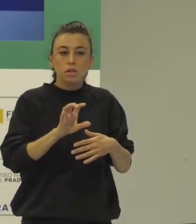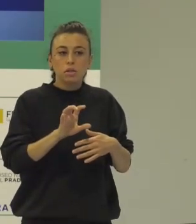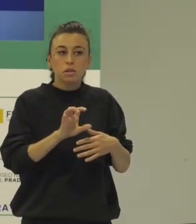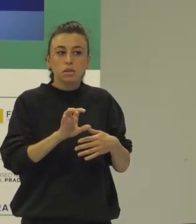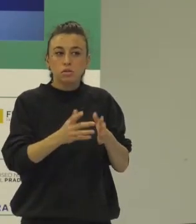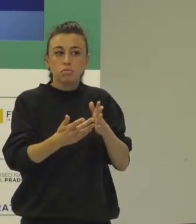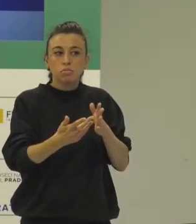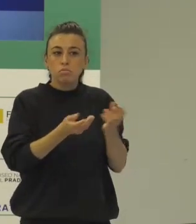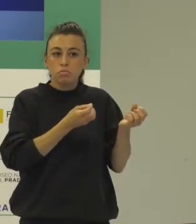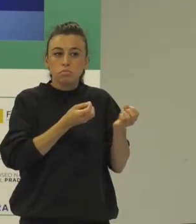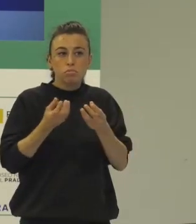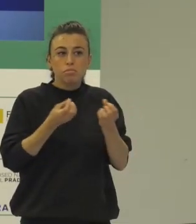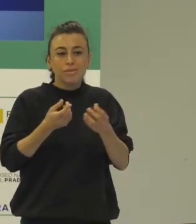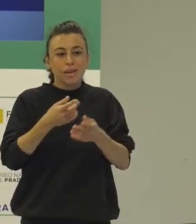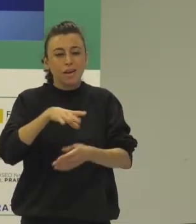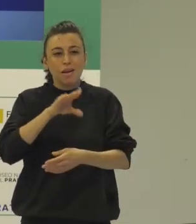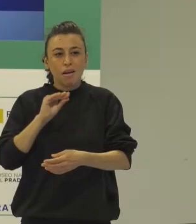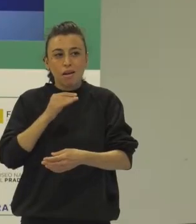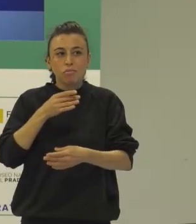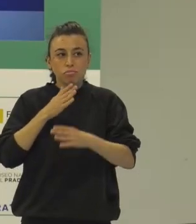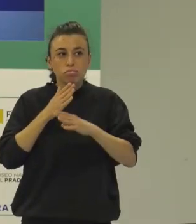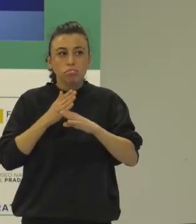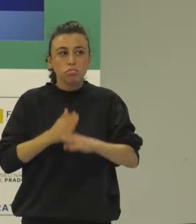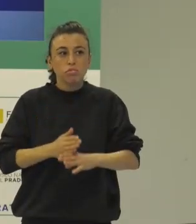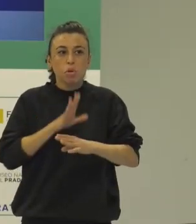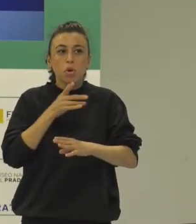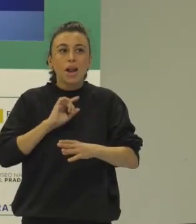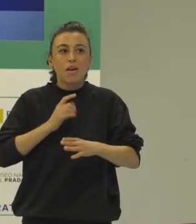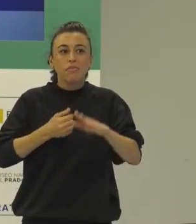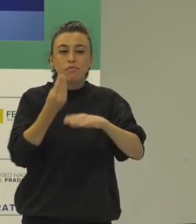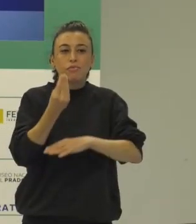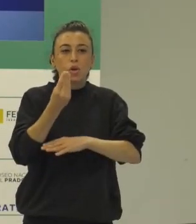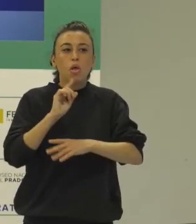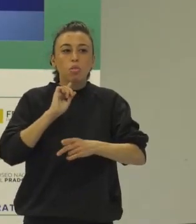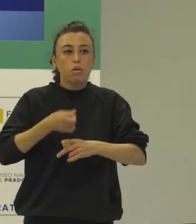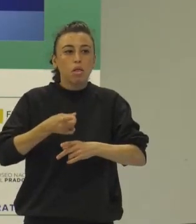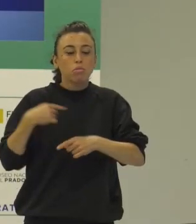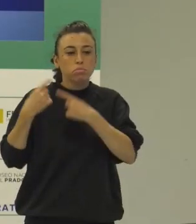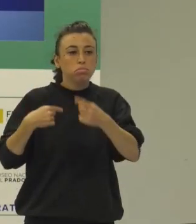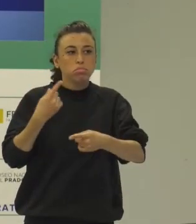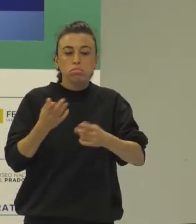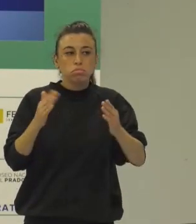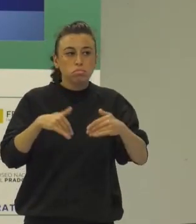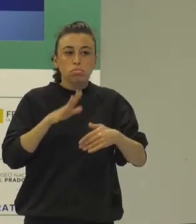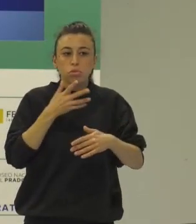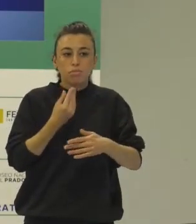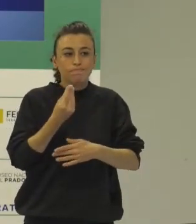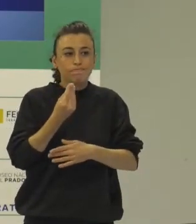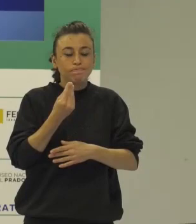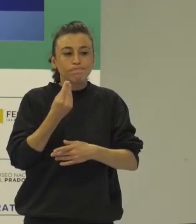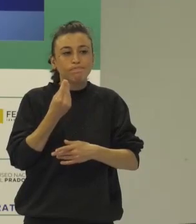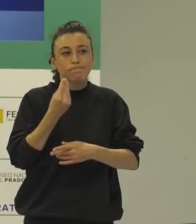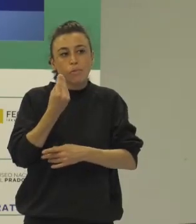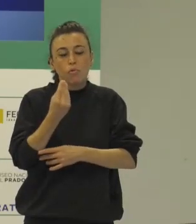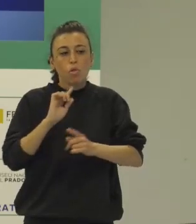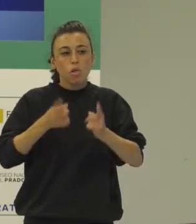que primero no tenemos las figuras de dictadura tradicionales o quizá también las dictaduras que provienen de las izquierdas, que es